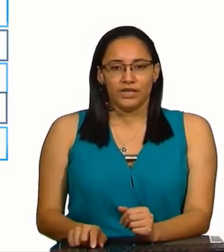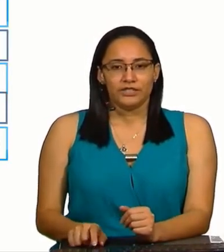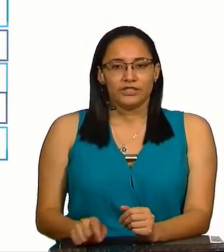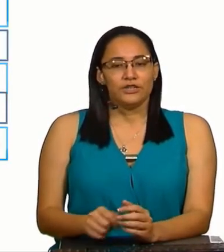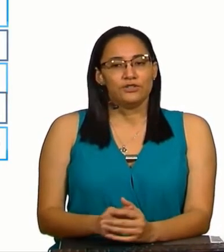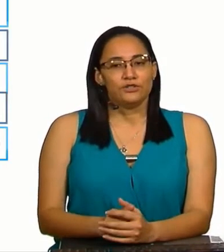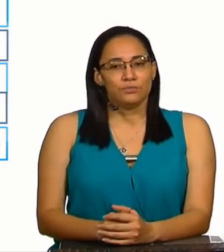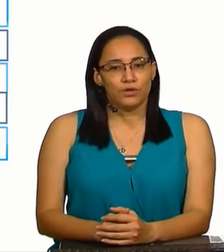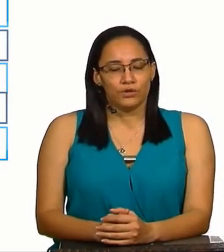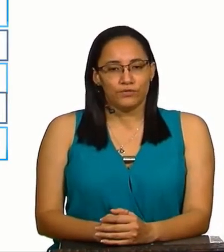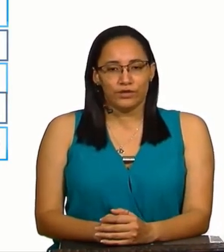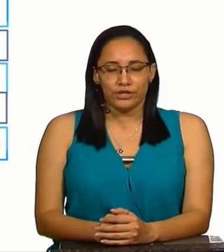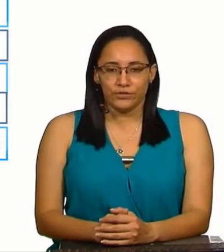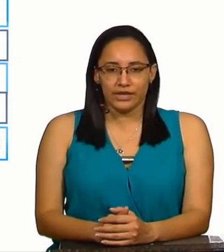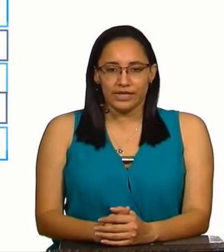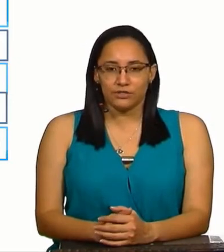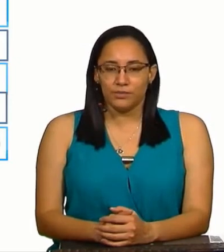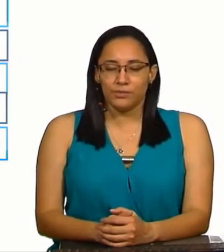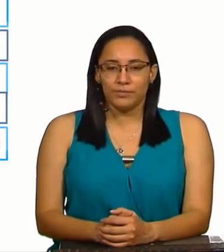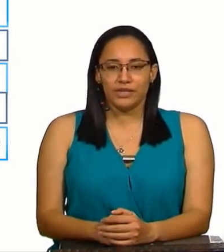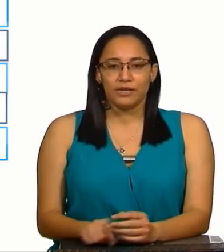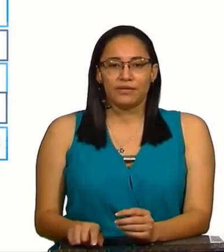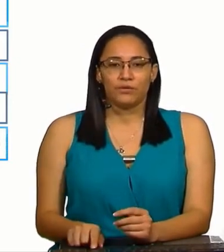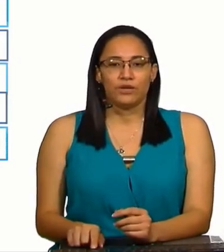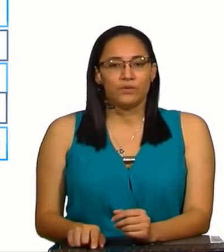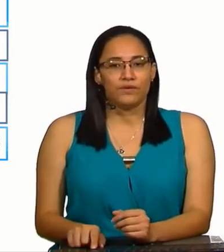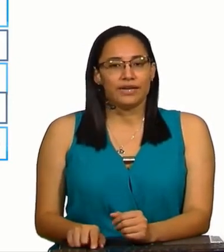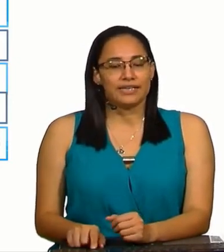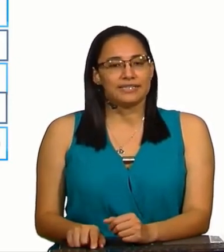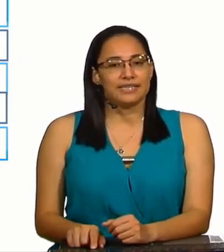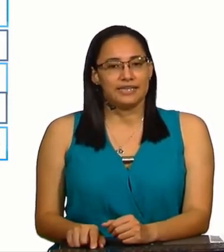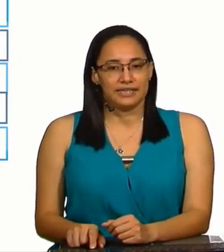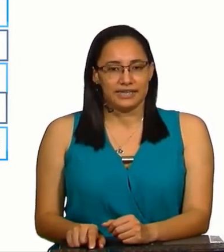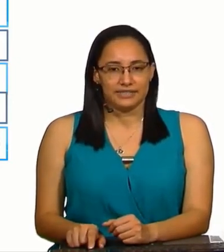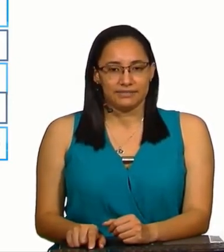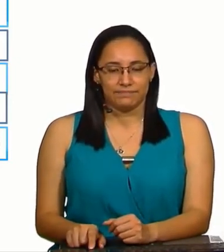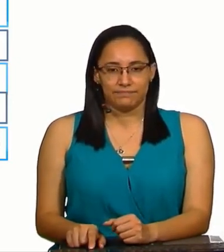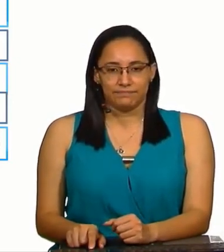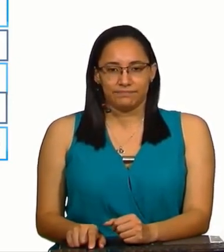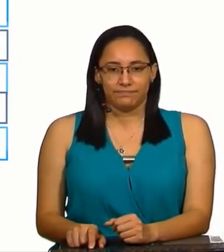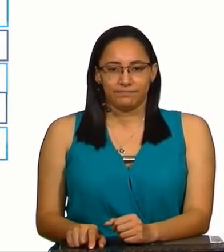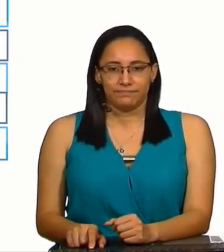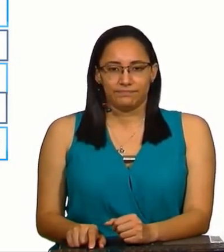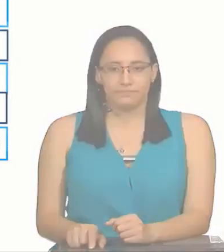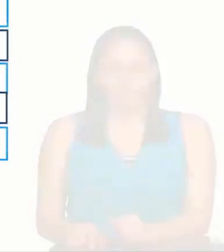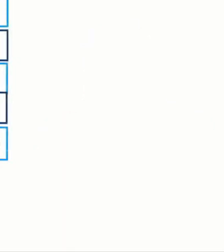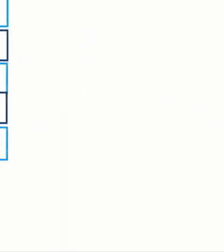See you tomorrow for a new class. Nos vemos mañana para una nueva clase de inglés.